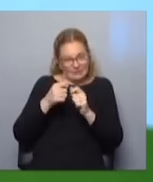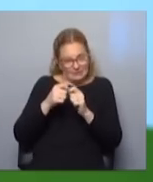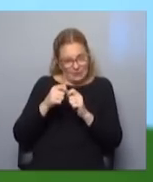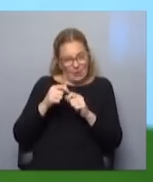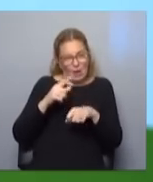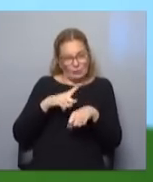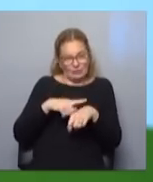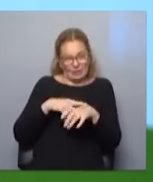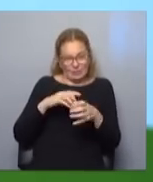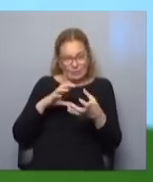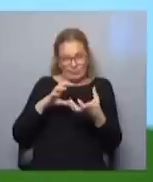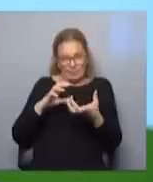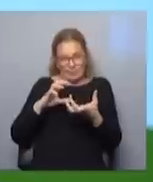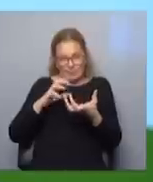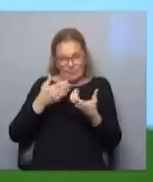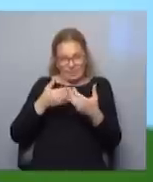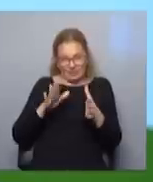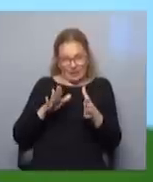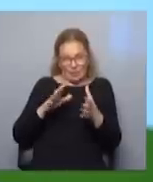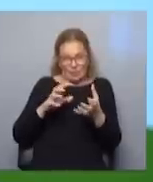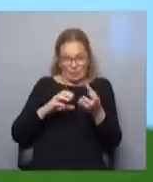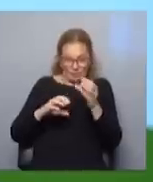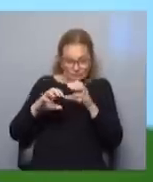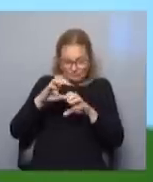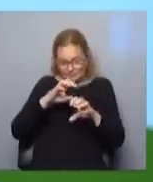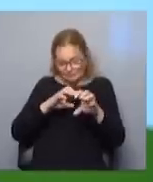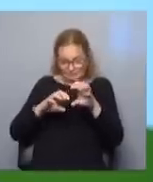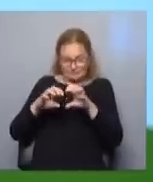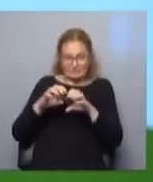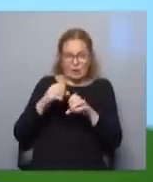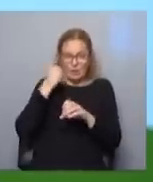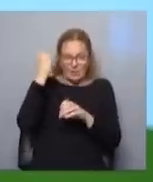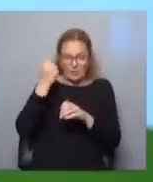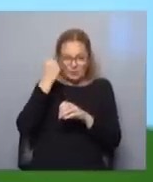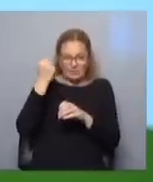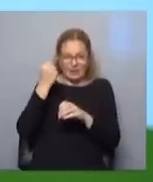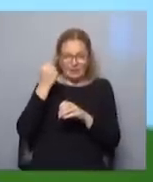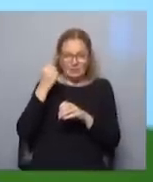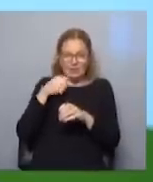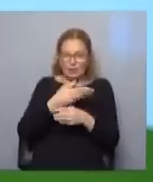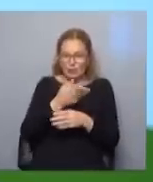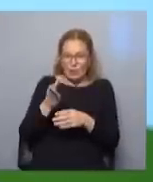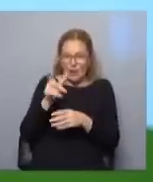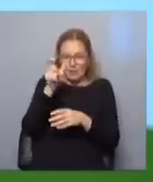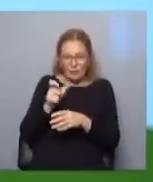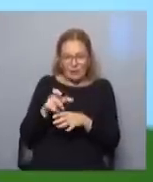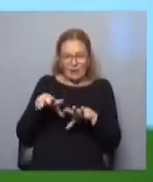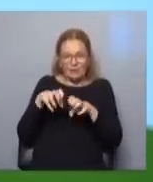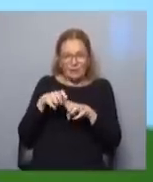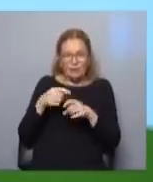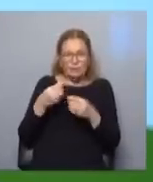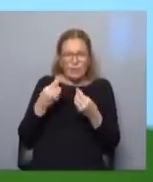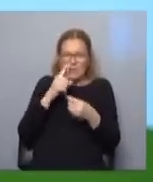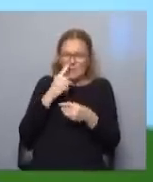que los engranajes y lo fundamental lo principal es la población yo puedo tener mis